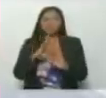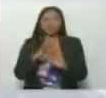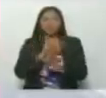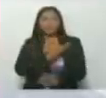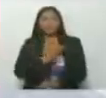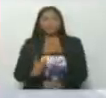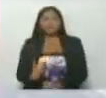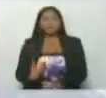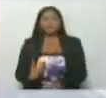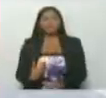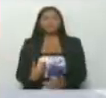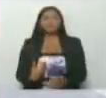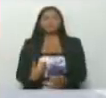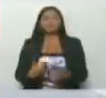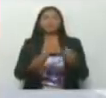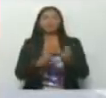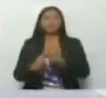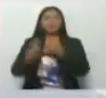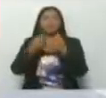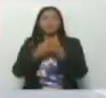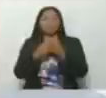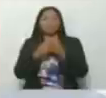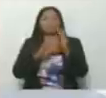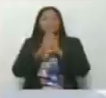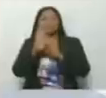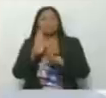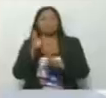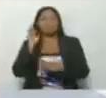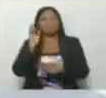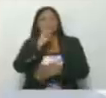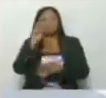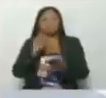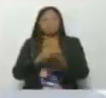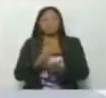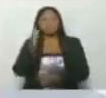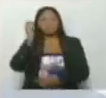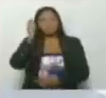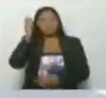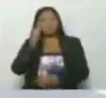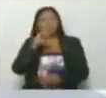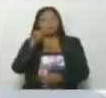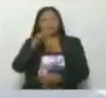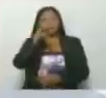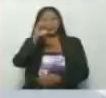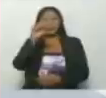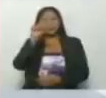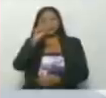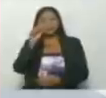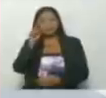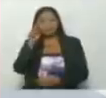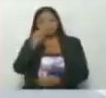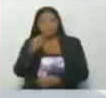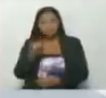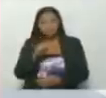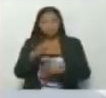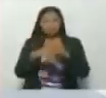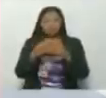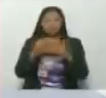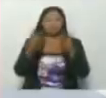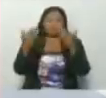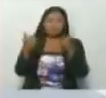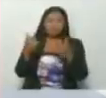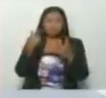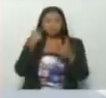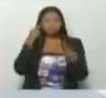presidente de la comisión de economía finanzas y desarrollo de la asamblea nacional economista el diputado jesús farías lo anunciábamos ante ir al corte y hacíamos bueno vamos a hablar y